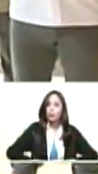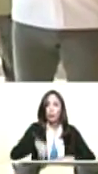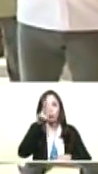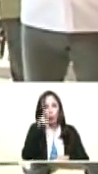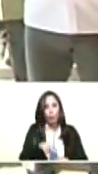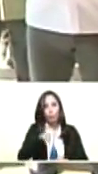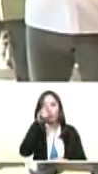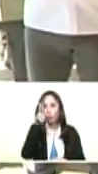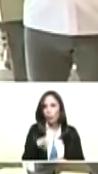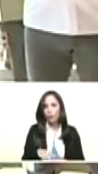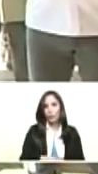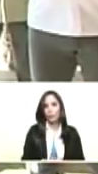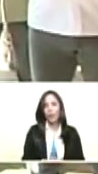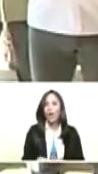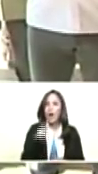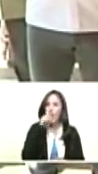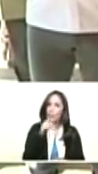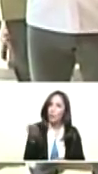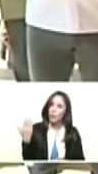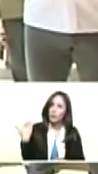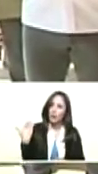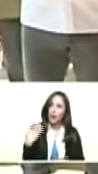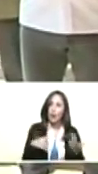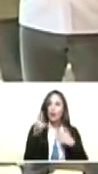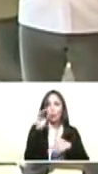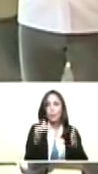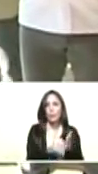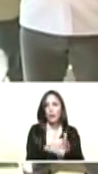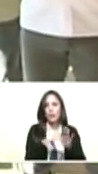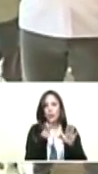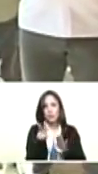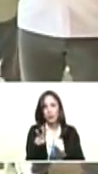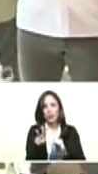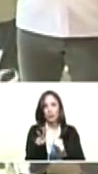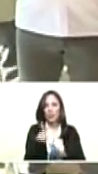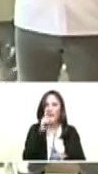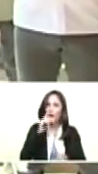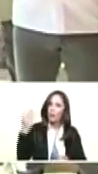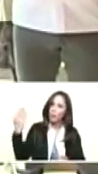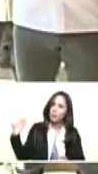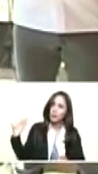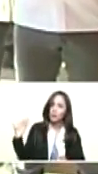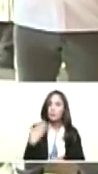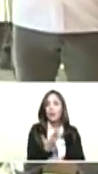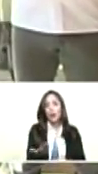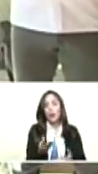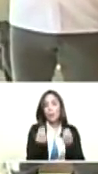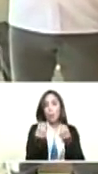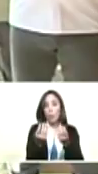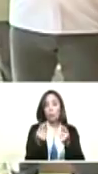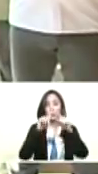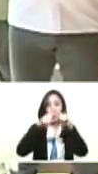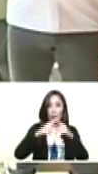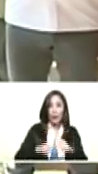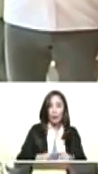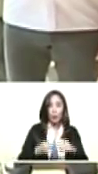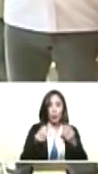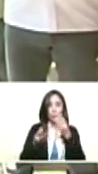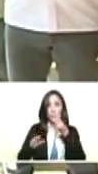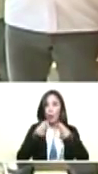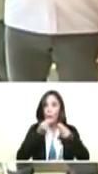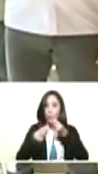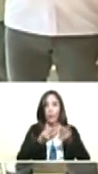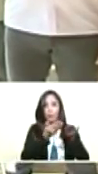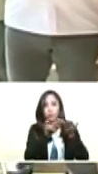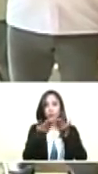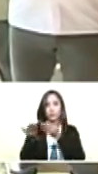año 2017 y 2016, nosotros cuatriplicamos la cantidad de toneladas de alimentos